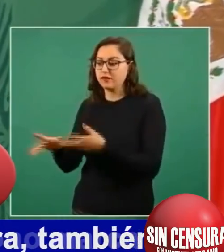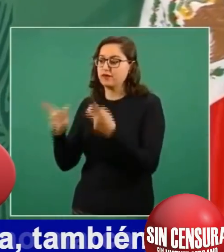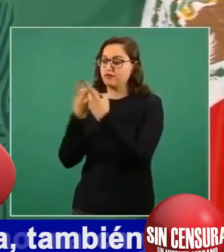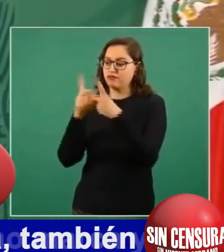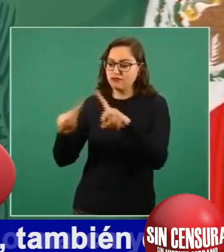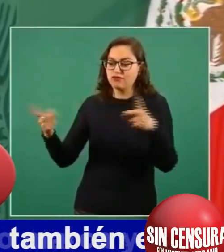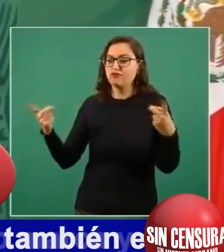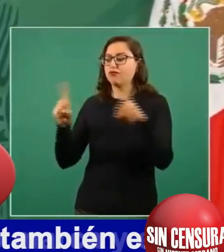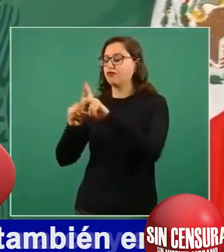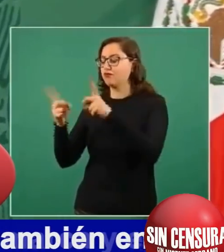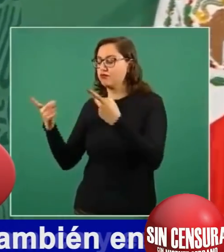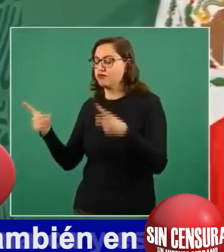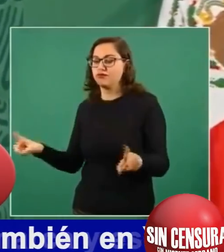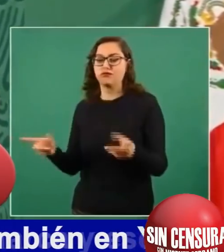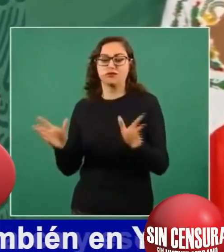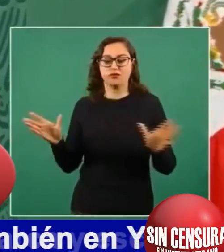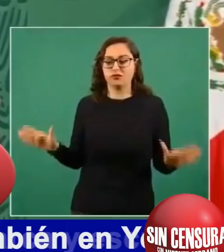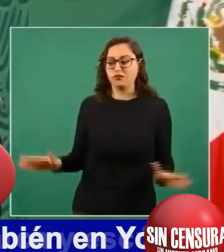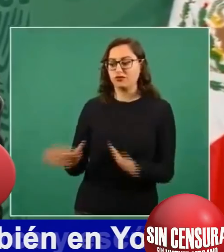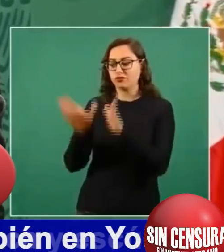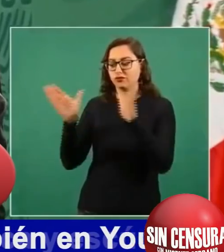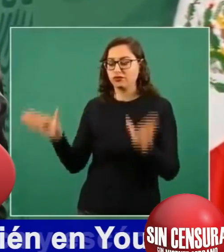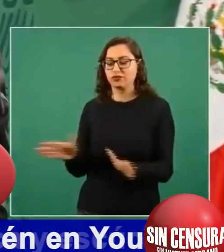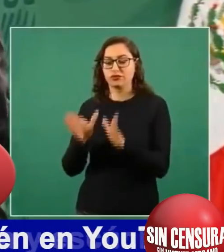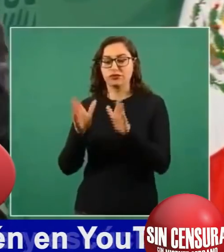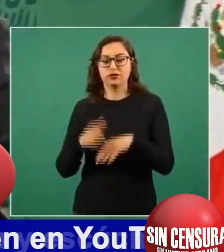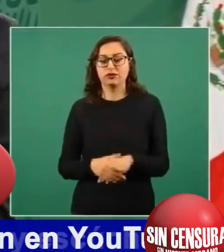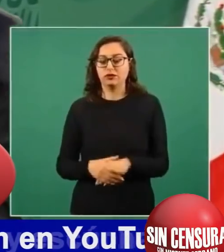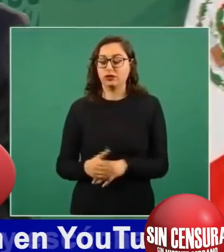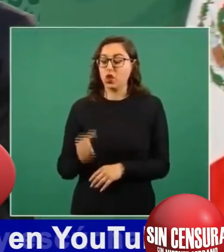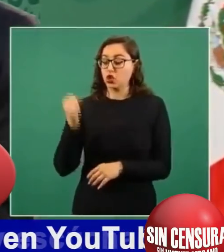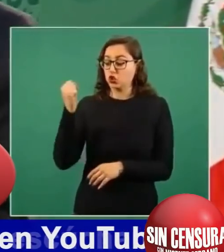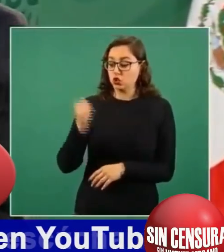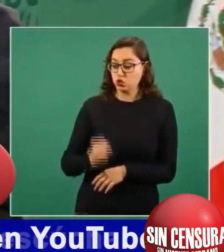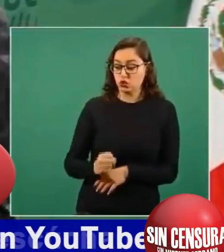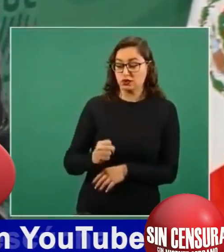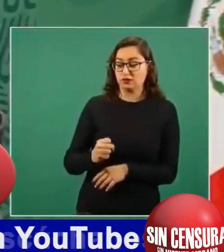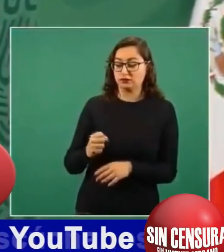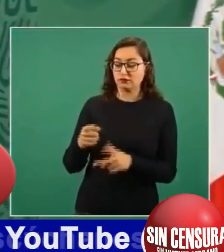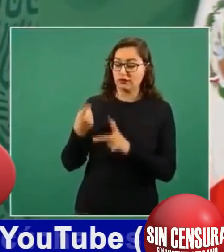desarrollo de sur a norte para ir